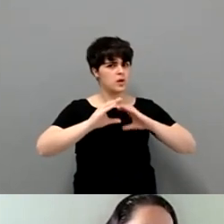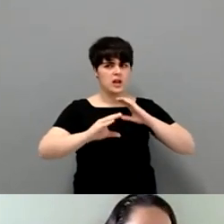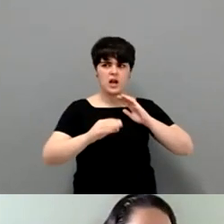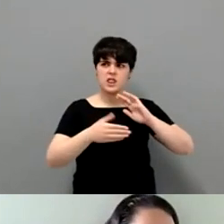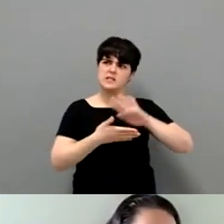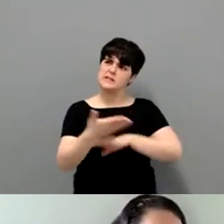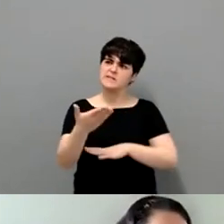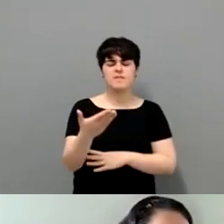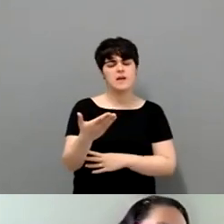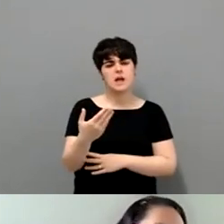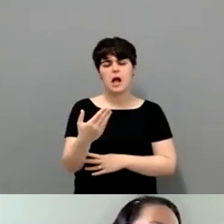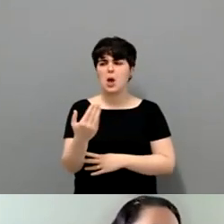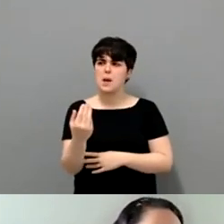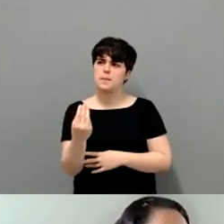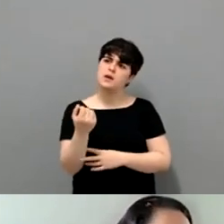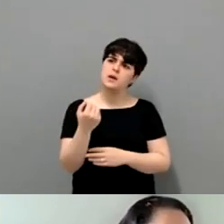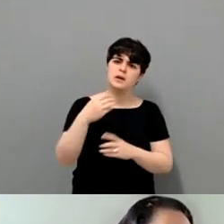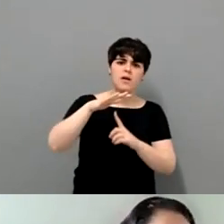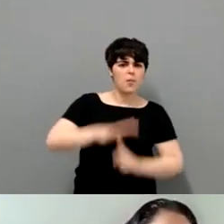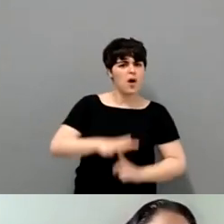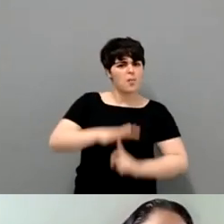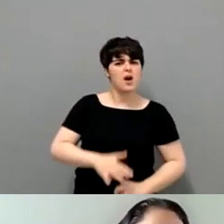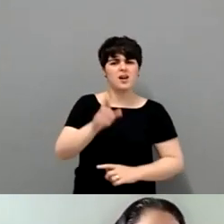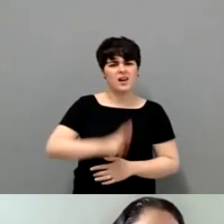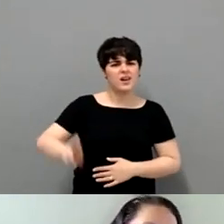muy presente en tus situaciones de discriminación.